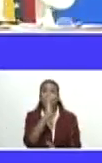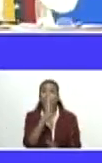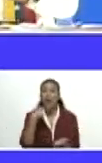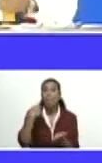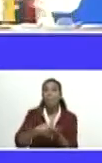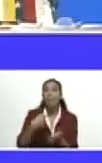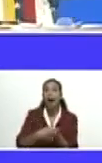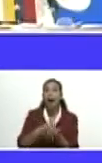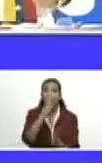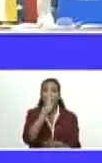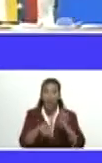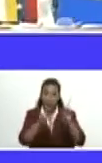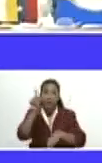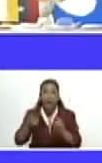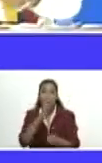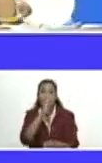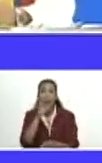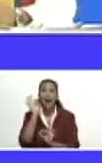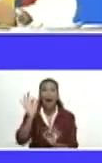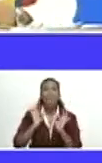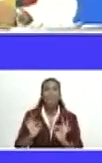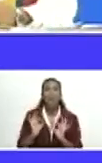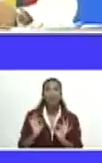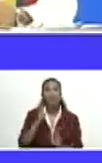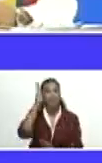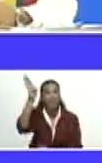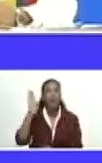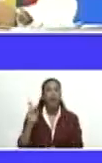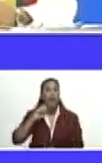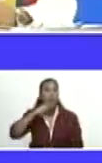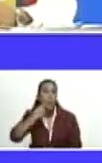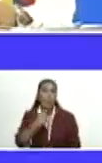a algunos de ustedes para que vayan a especializarse allá.